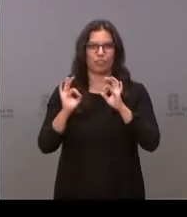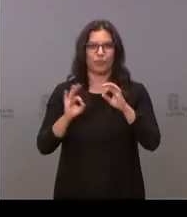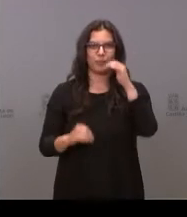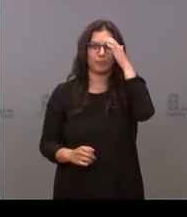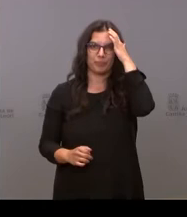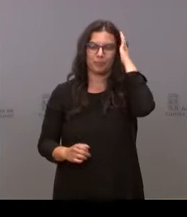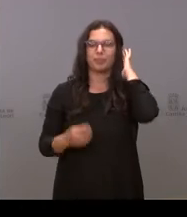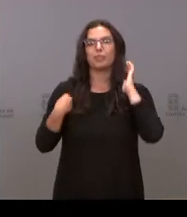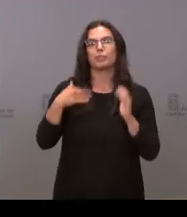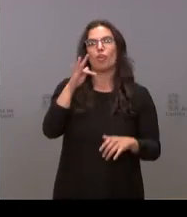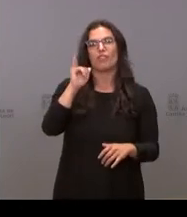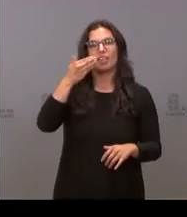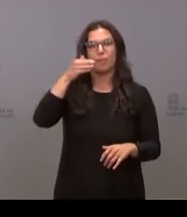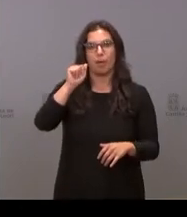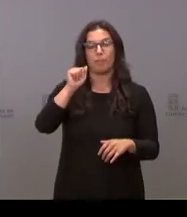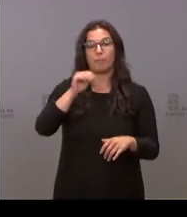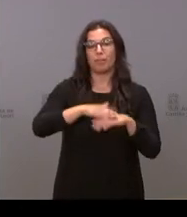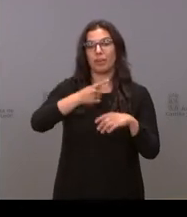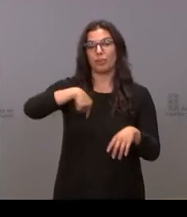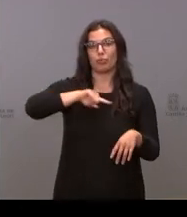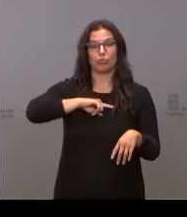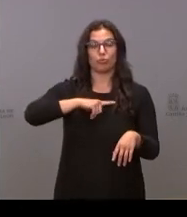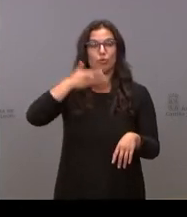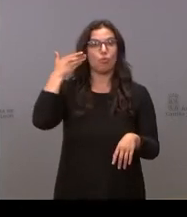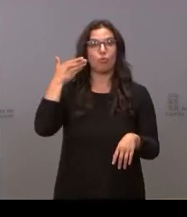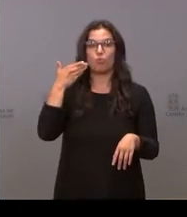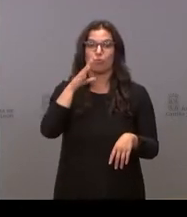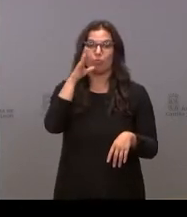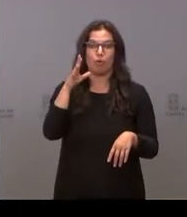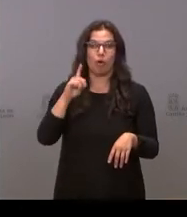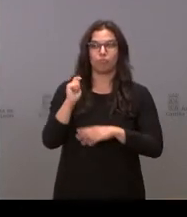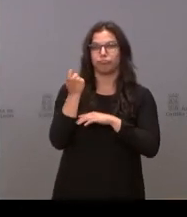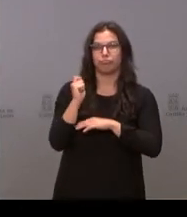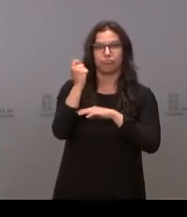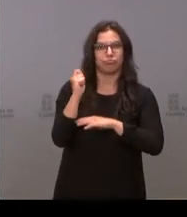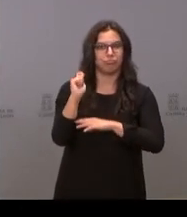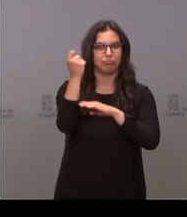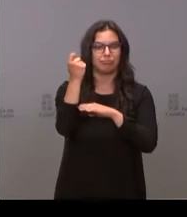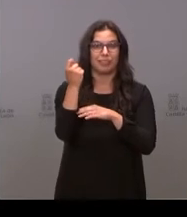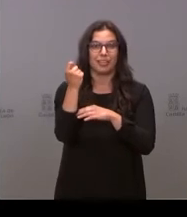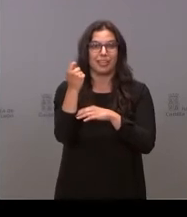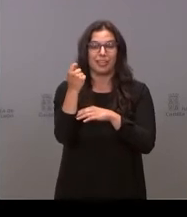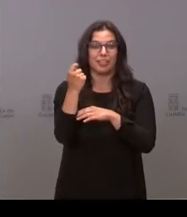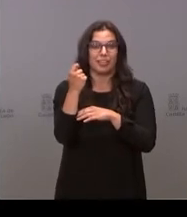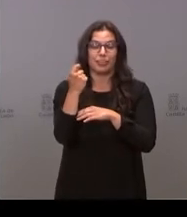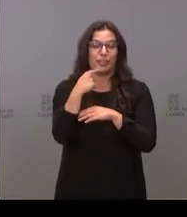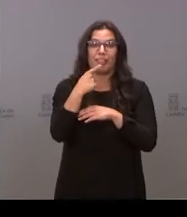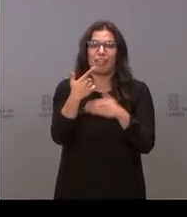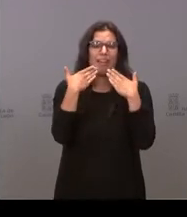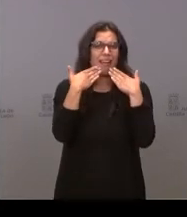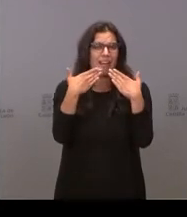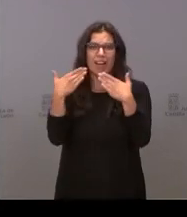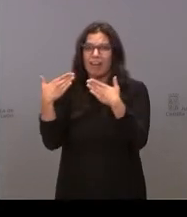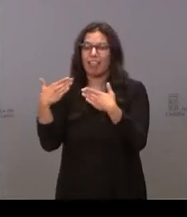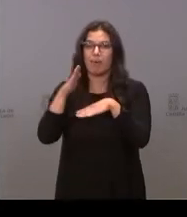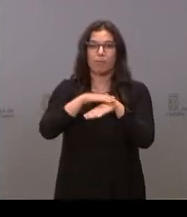de la FIBA. Para nosotros es un orgullo todo lo que hemos conseguido y no tengo nada más que palabras de agradecimiento para todas